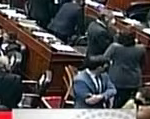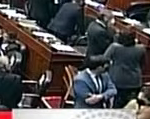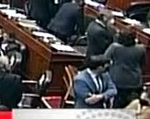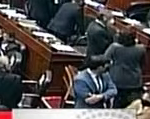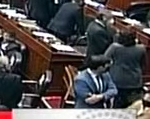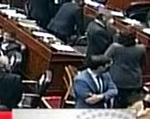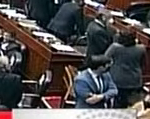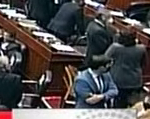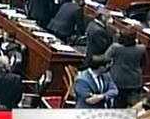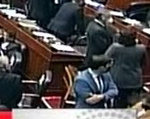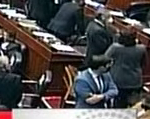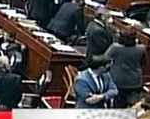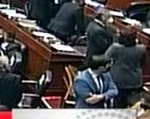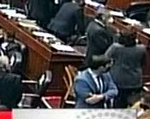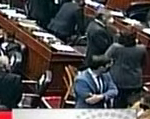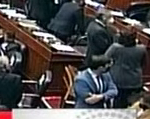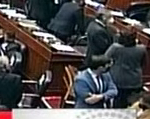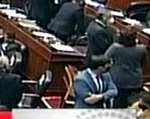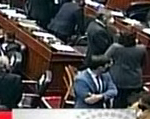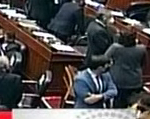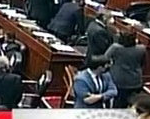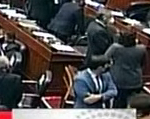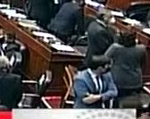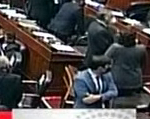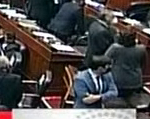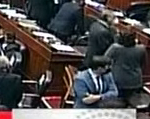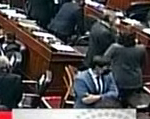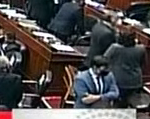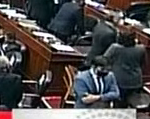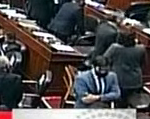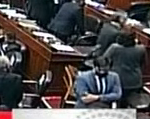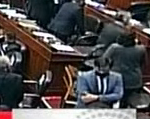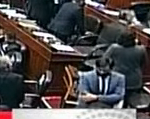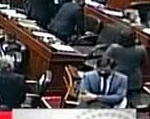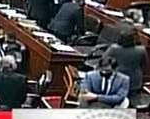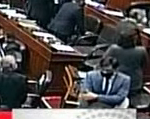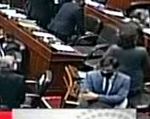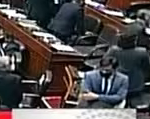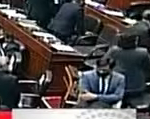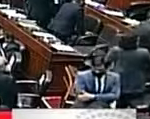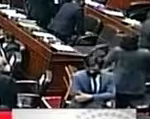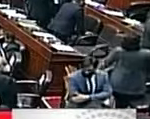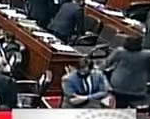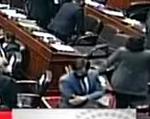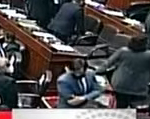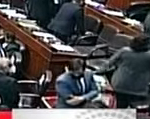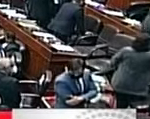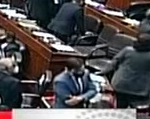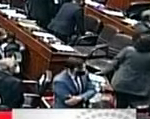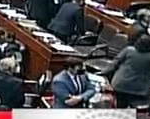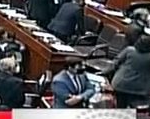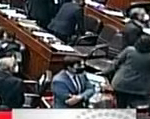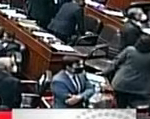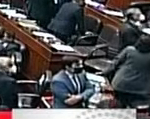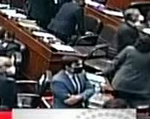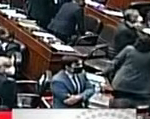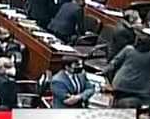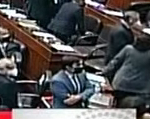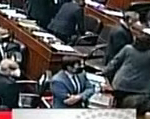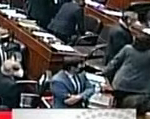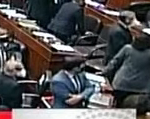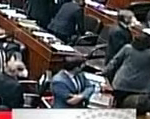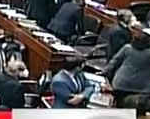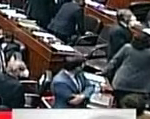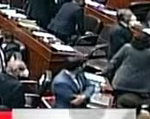de esa información y confirme de quién se trata. Son las 5:08 p.m. La verdad que la noticia ha conmocionado a todos aquí en